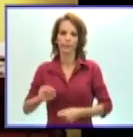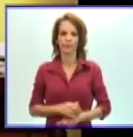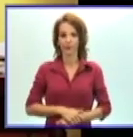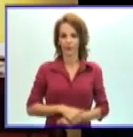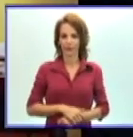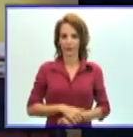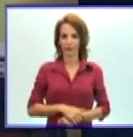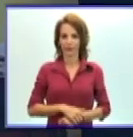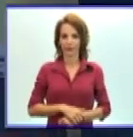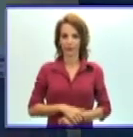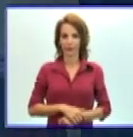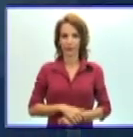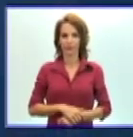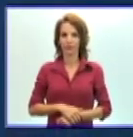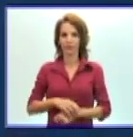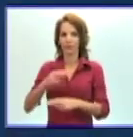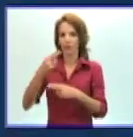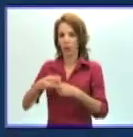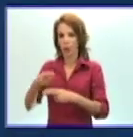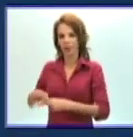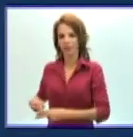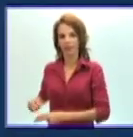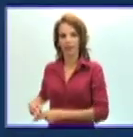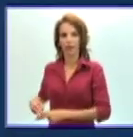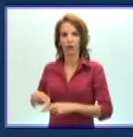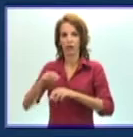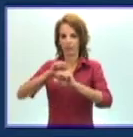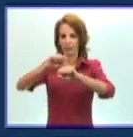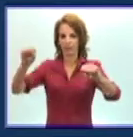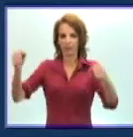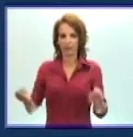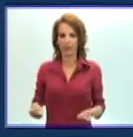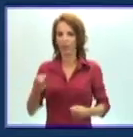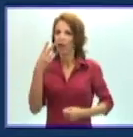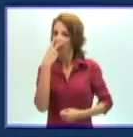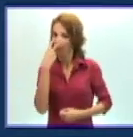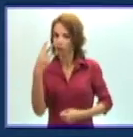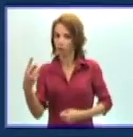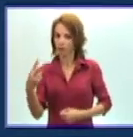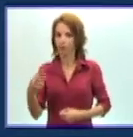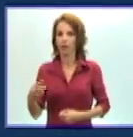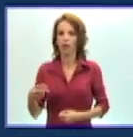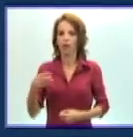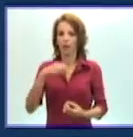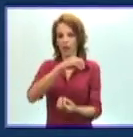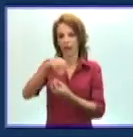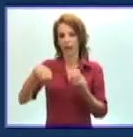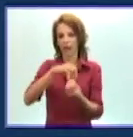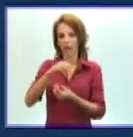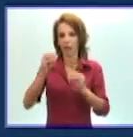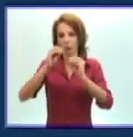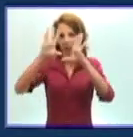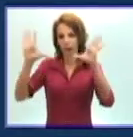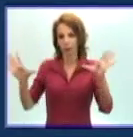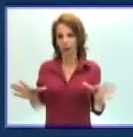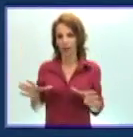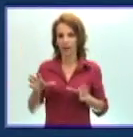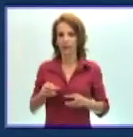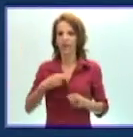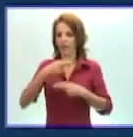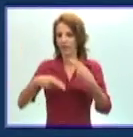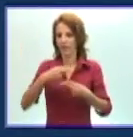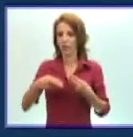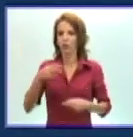Haz un listado de sistemas que se observan, así como cambios naturales y producidos por el